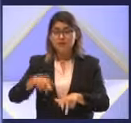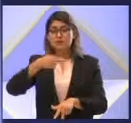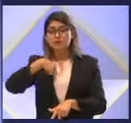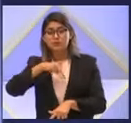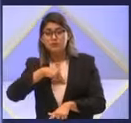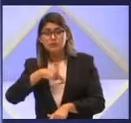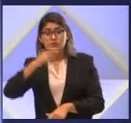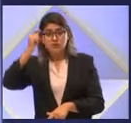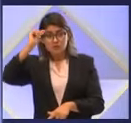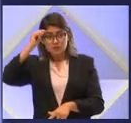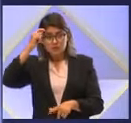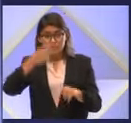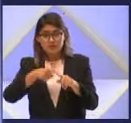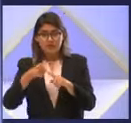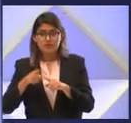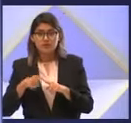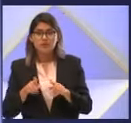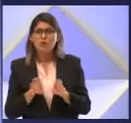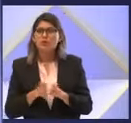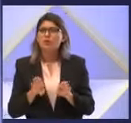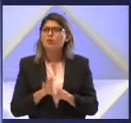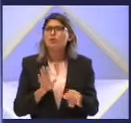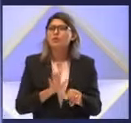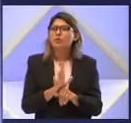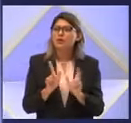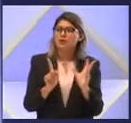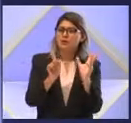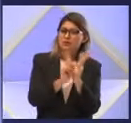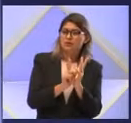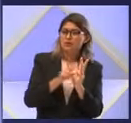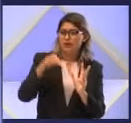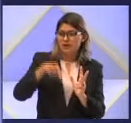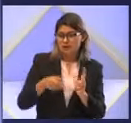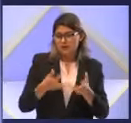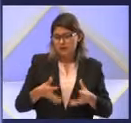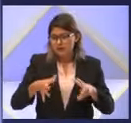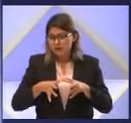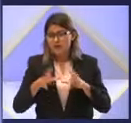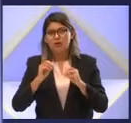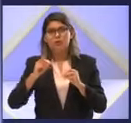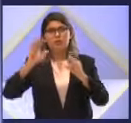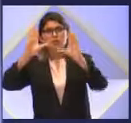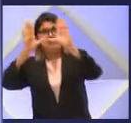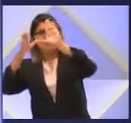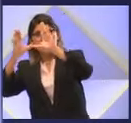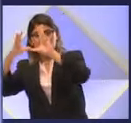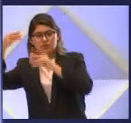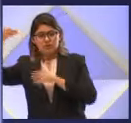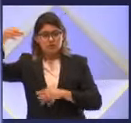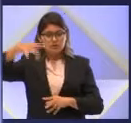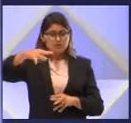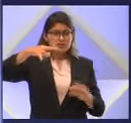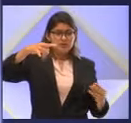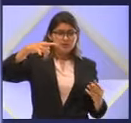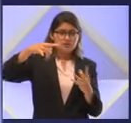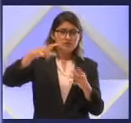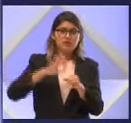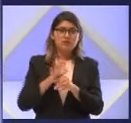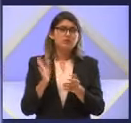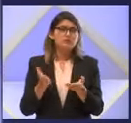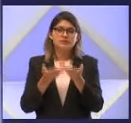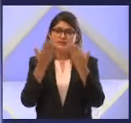no sepamos si lo estamos haciendo a través de una red terrestre o a través de una red satelital es así como como debe ser